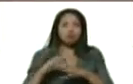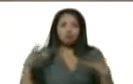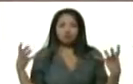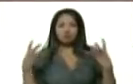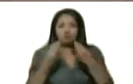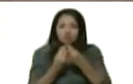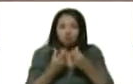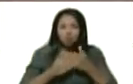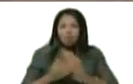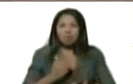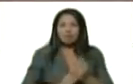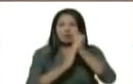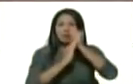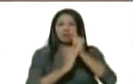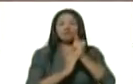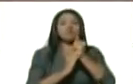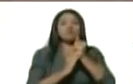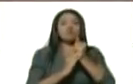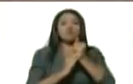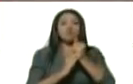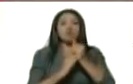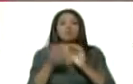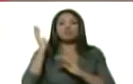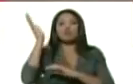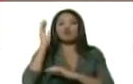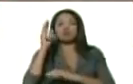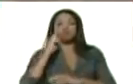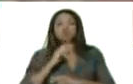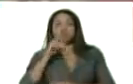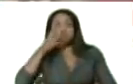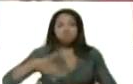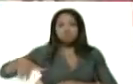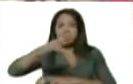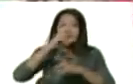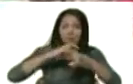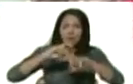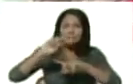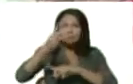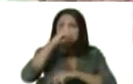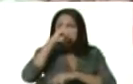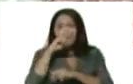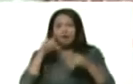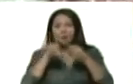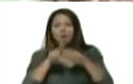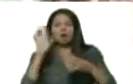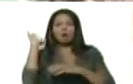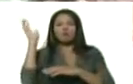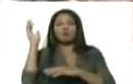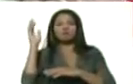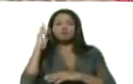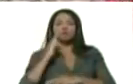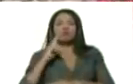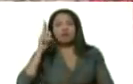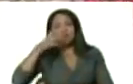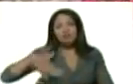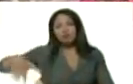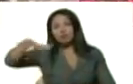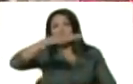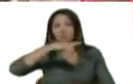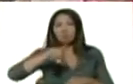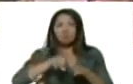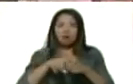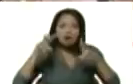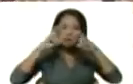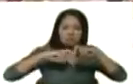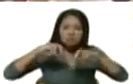el liderazgo del Congreso Bolivariano de los Pueblos para revisar el primer año de vida del Congreso Bolivariano de los Pueblos, para